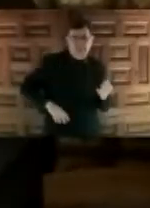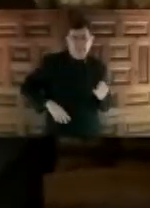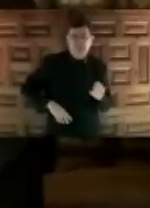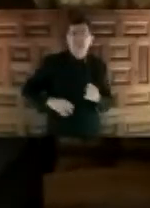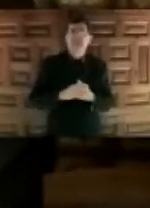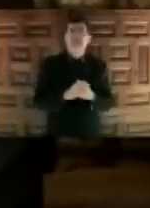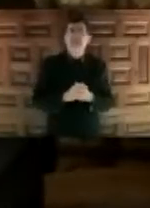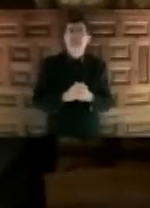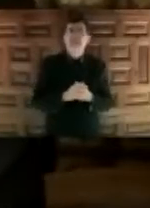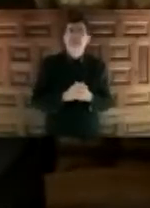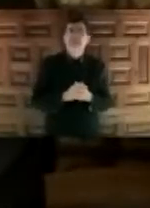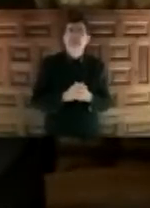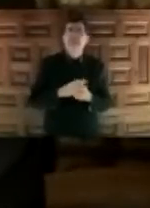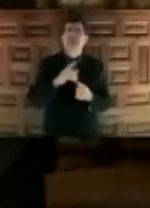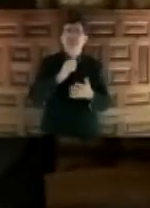beneficio.